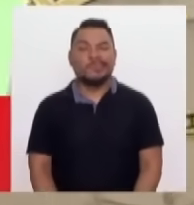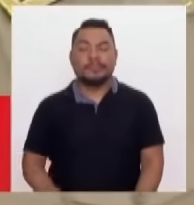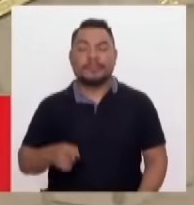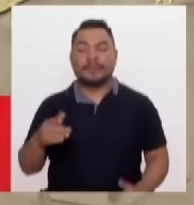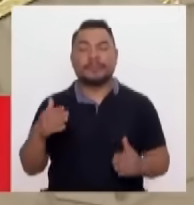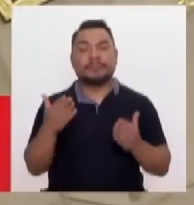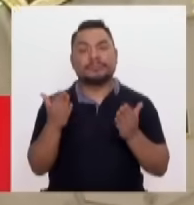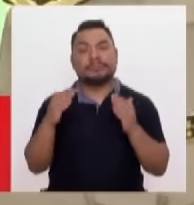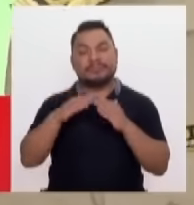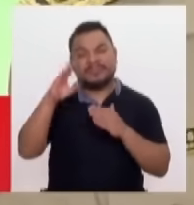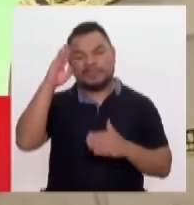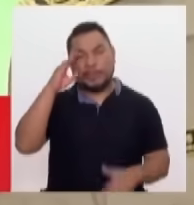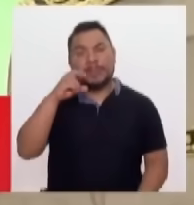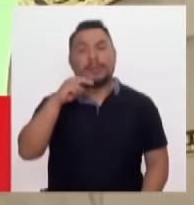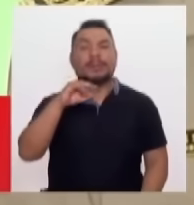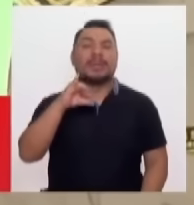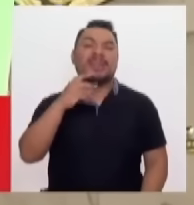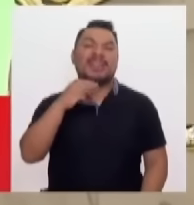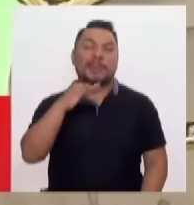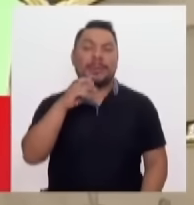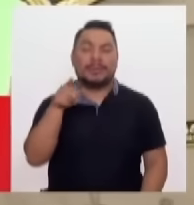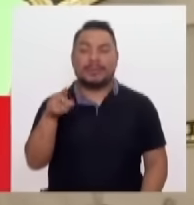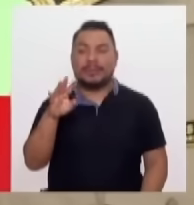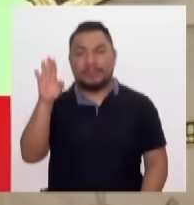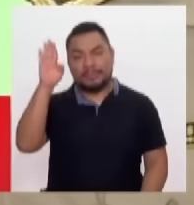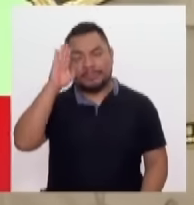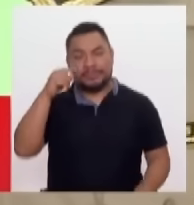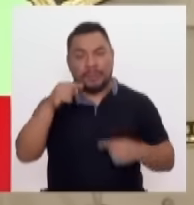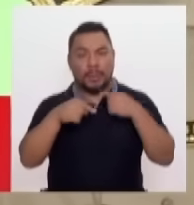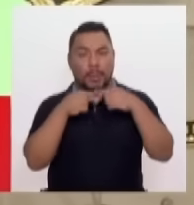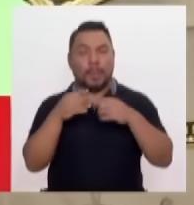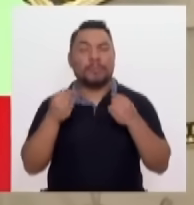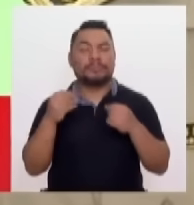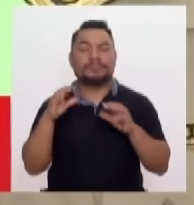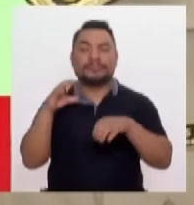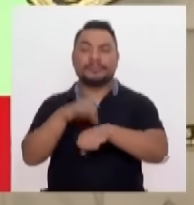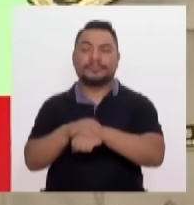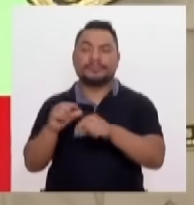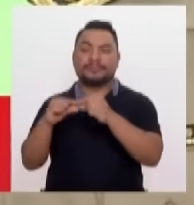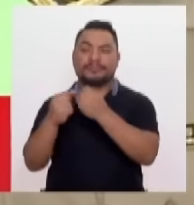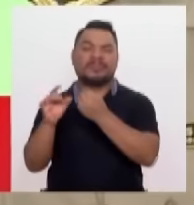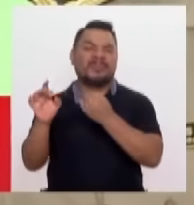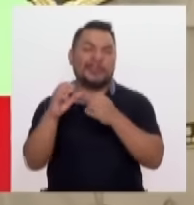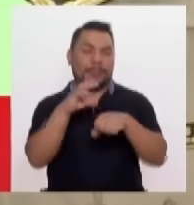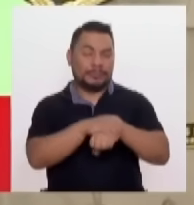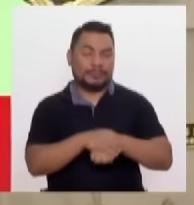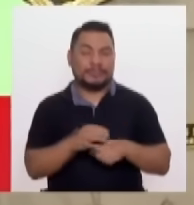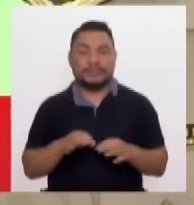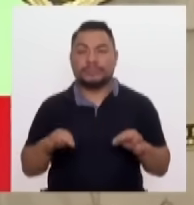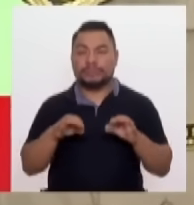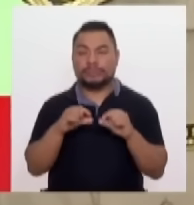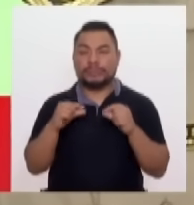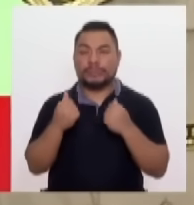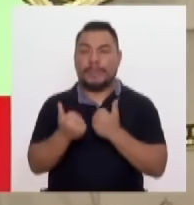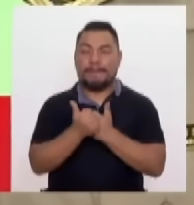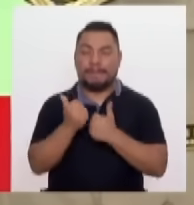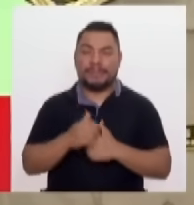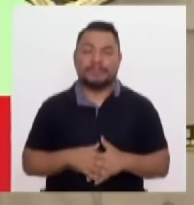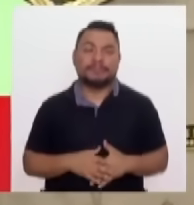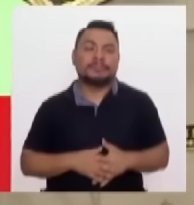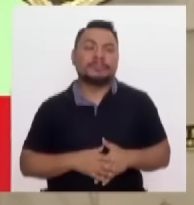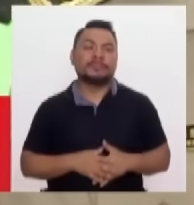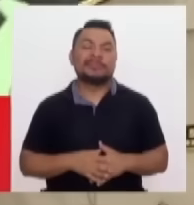de las capturas que se han realizado últimamente. Se ha hablado de uno de los casos, ahora se va a pasar a